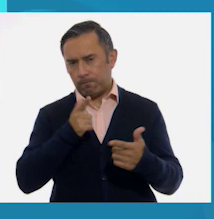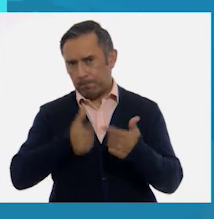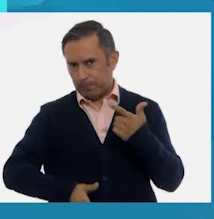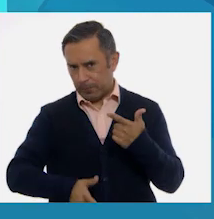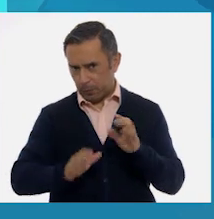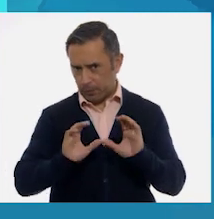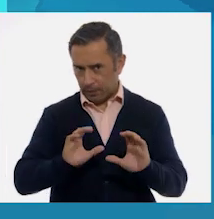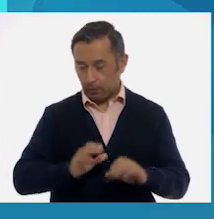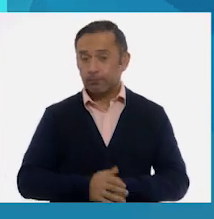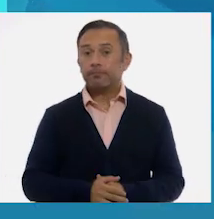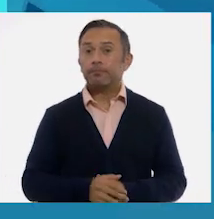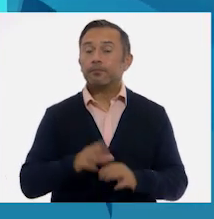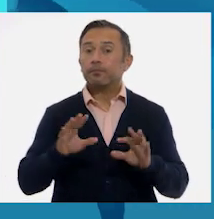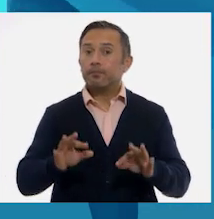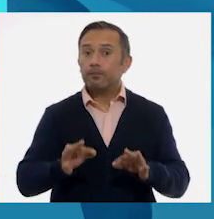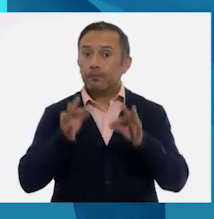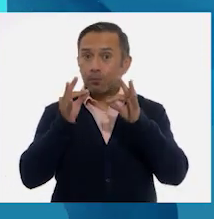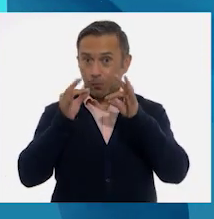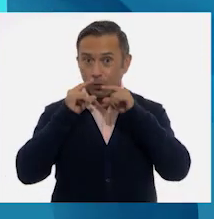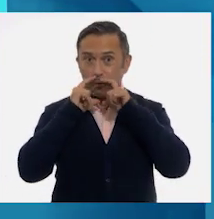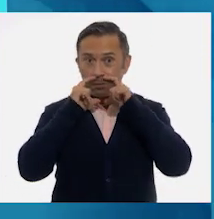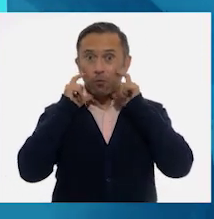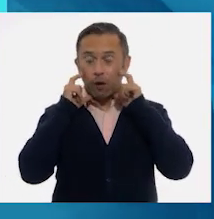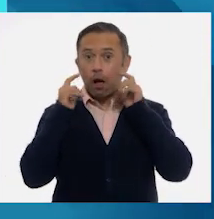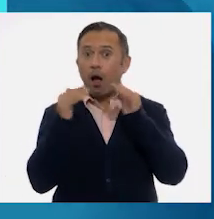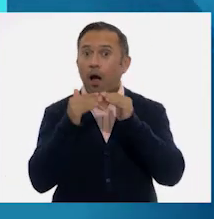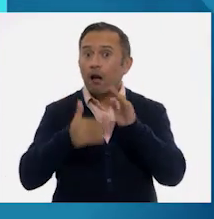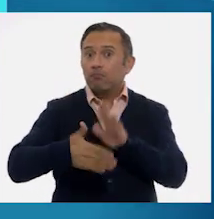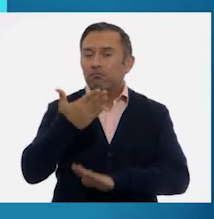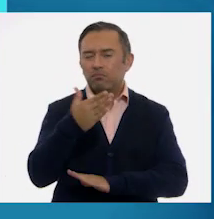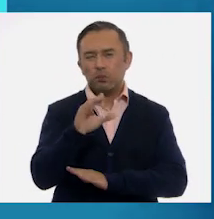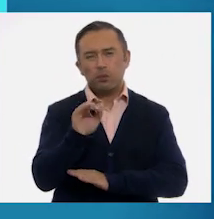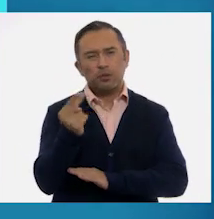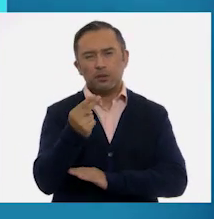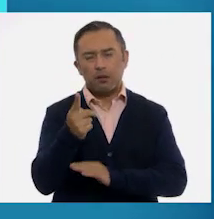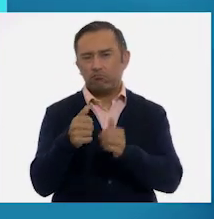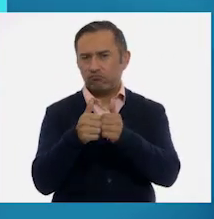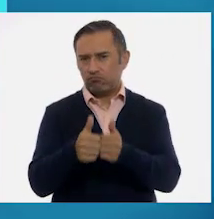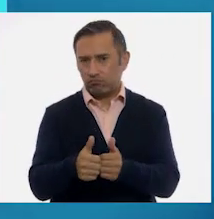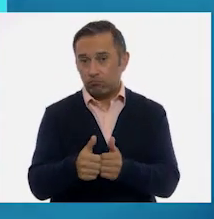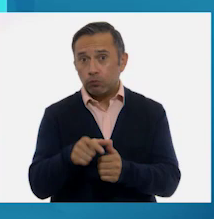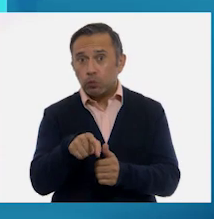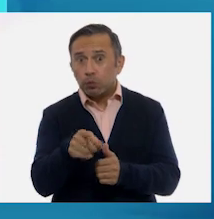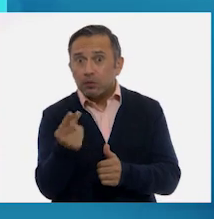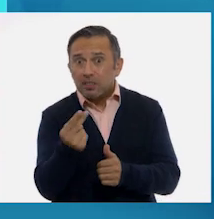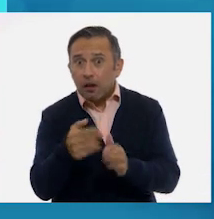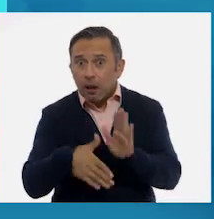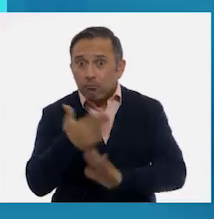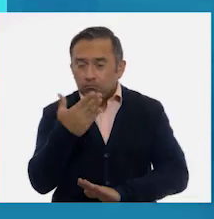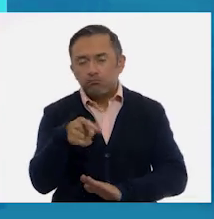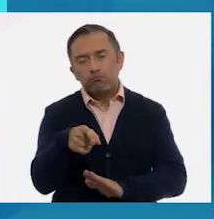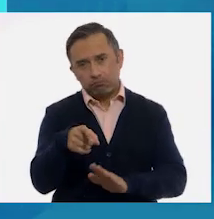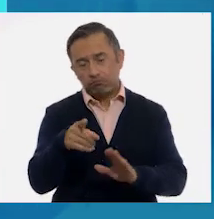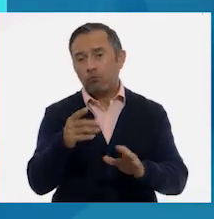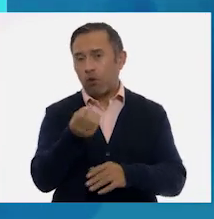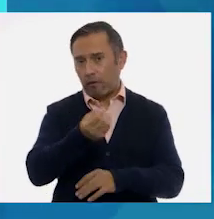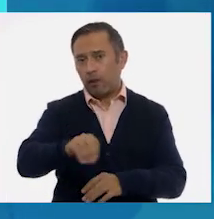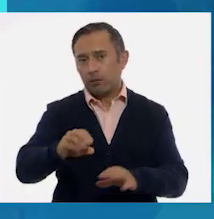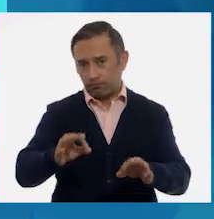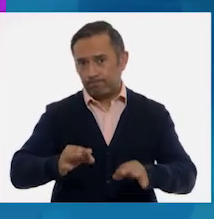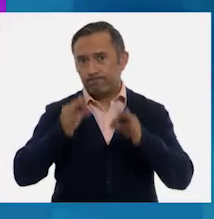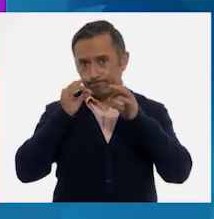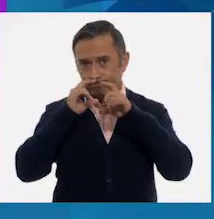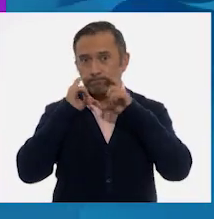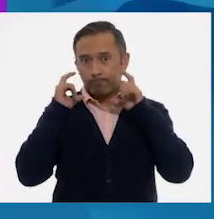Utiliza cubrebocas. No salgas de casa y si tienes que hacerlo, recuerda que es obligatorio utilizarlo. Mantén la sana